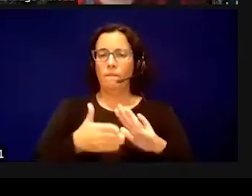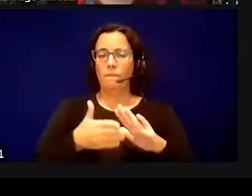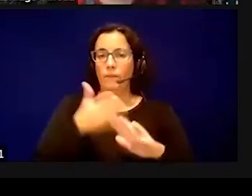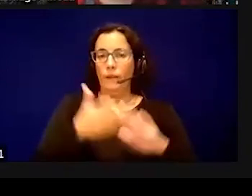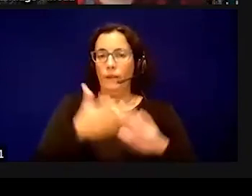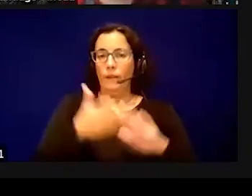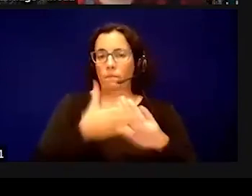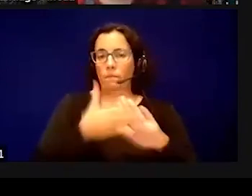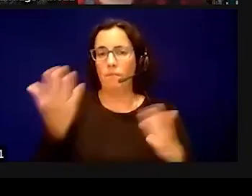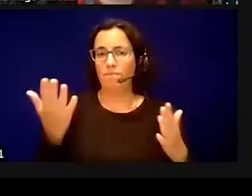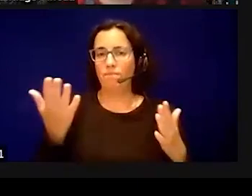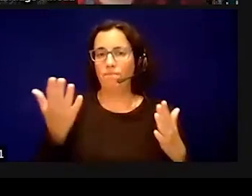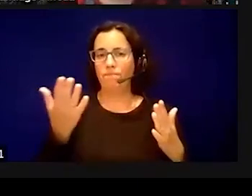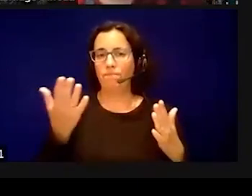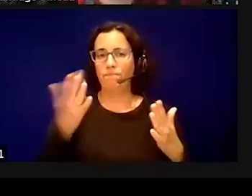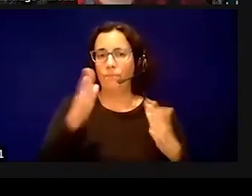a